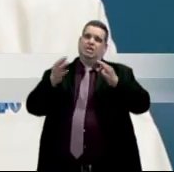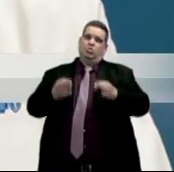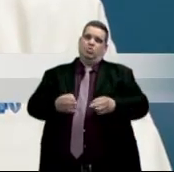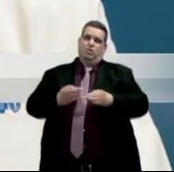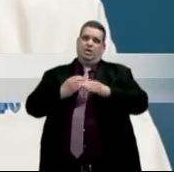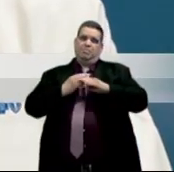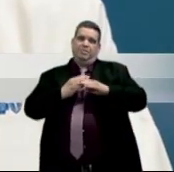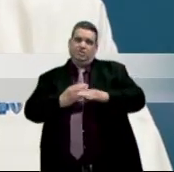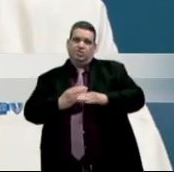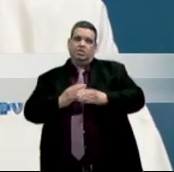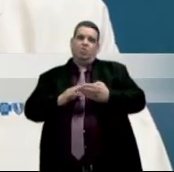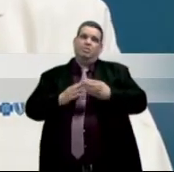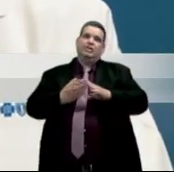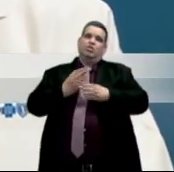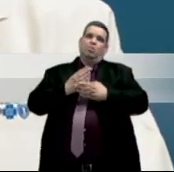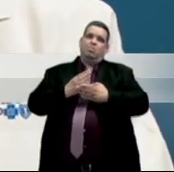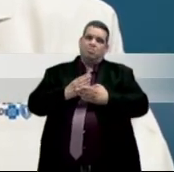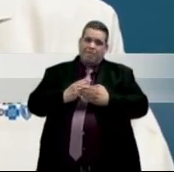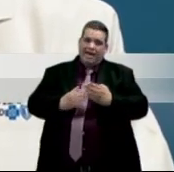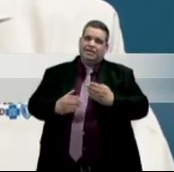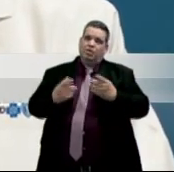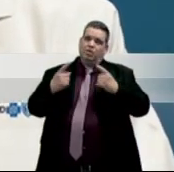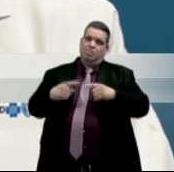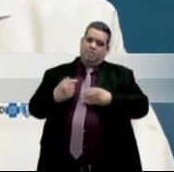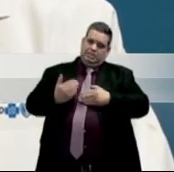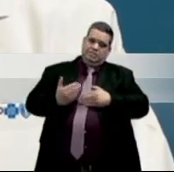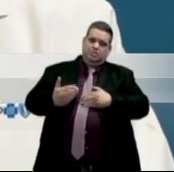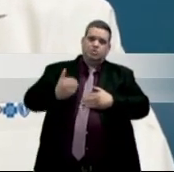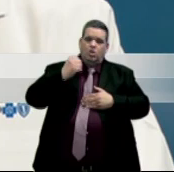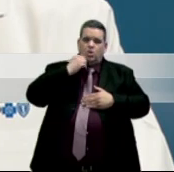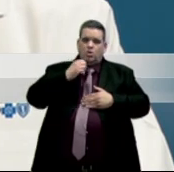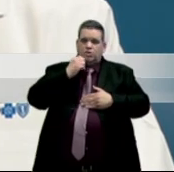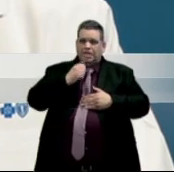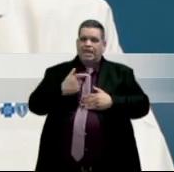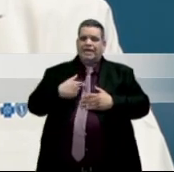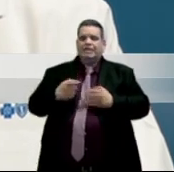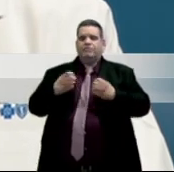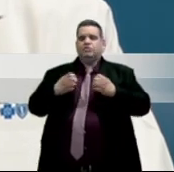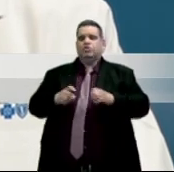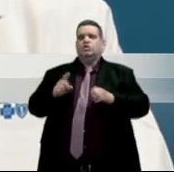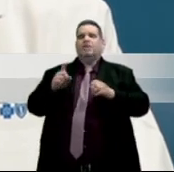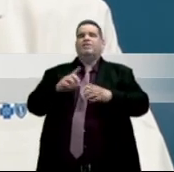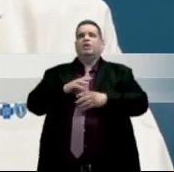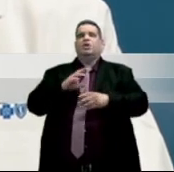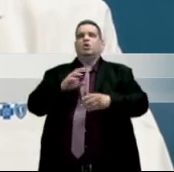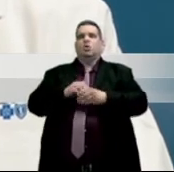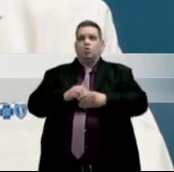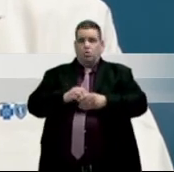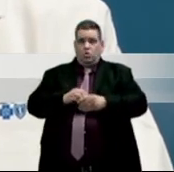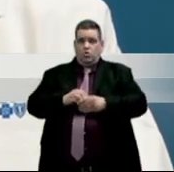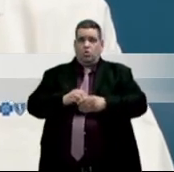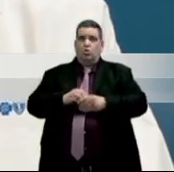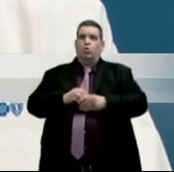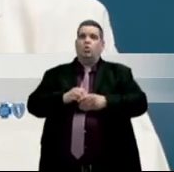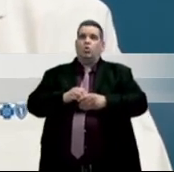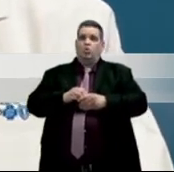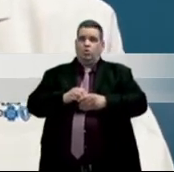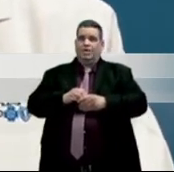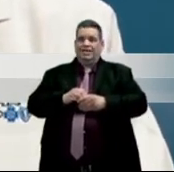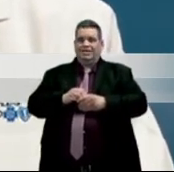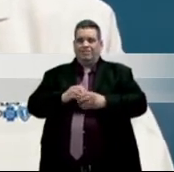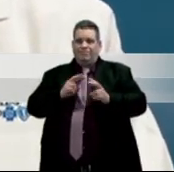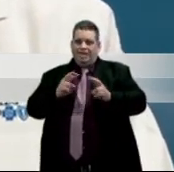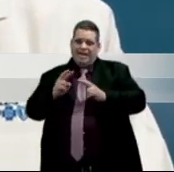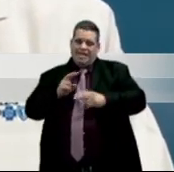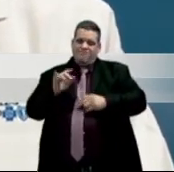se ha convertido en parte de tu rutina diaria. Este esfuerzo debe incluir atajar las infecciones prenatales que pueden afectar